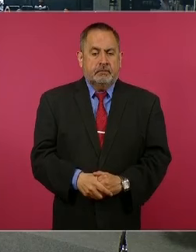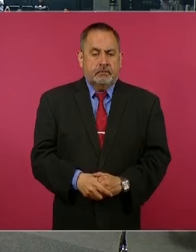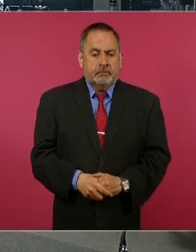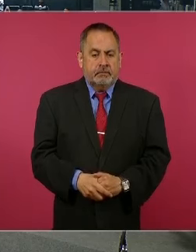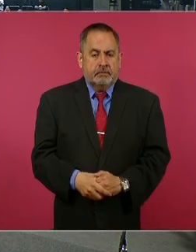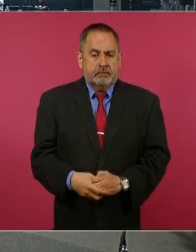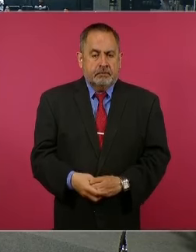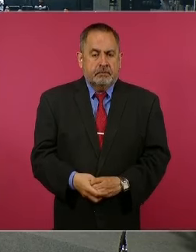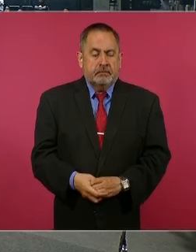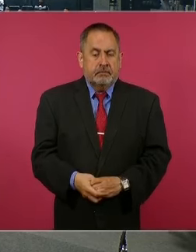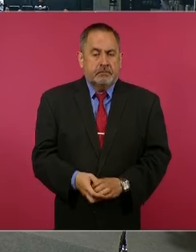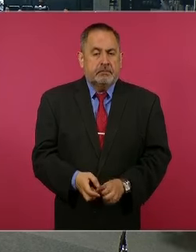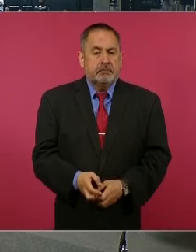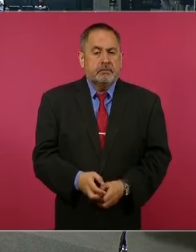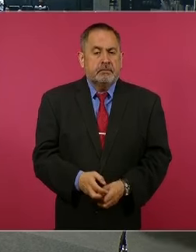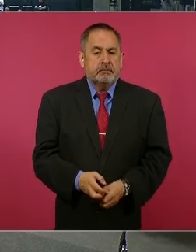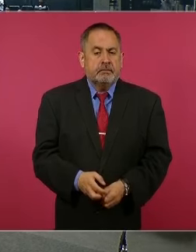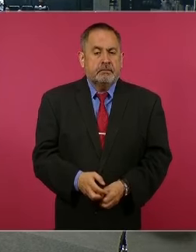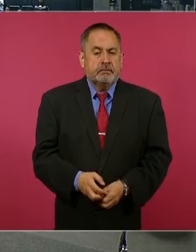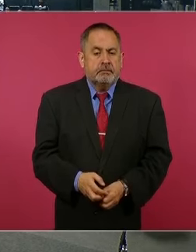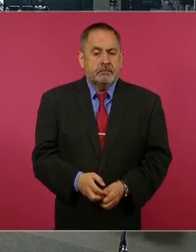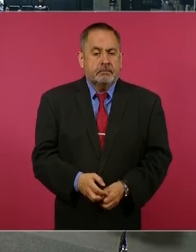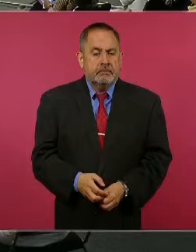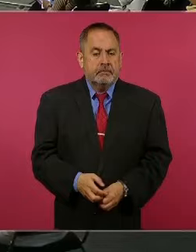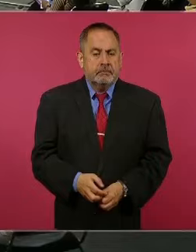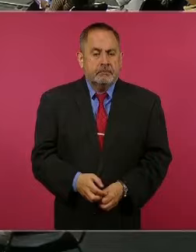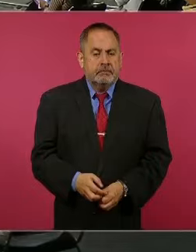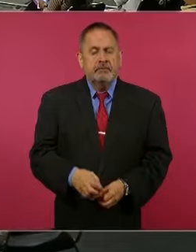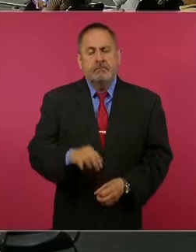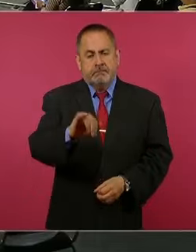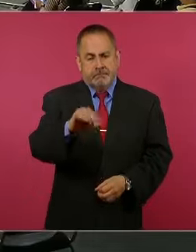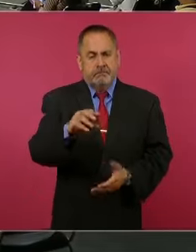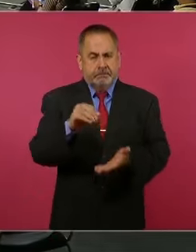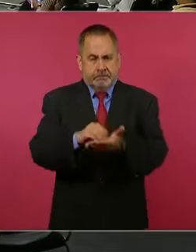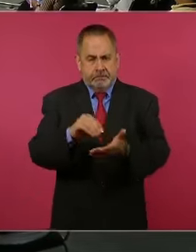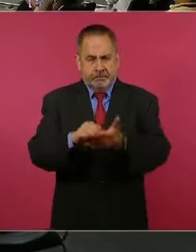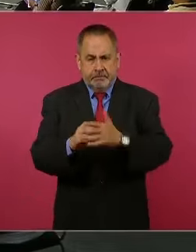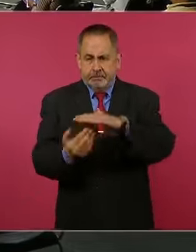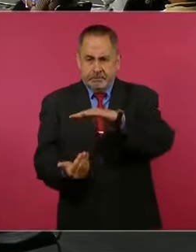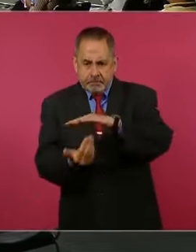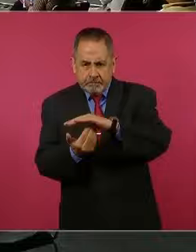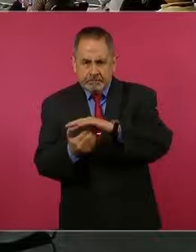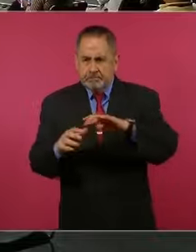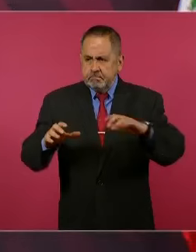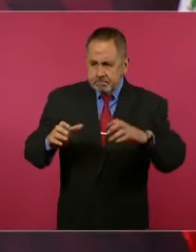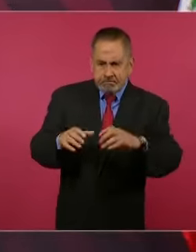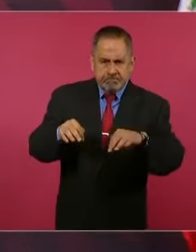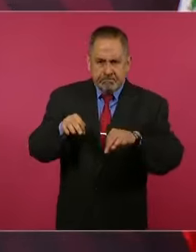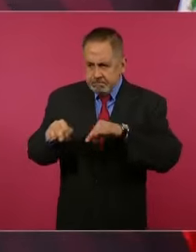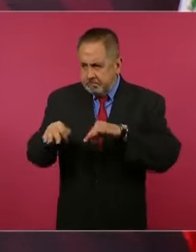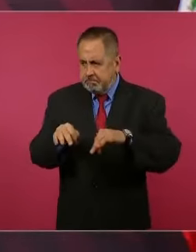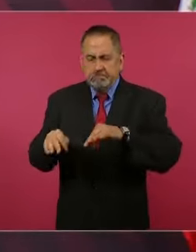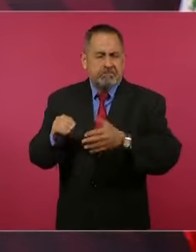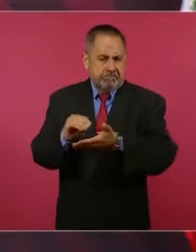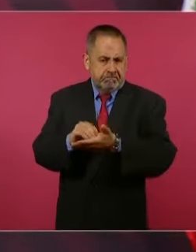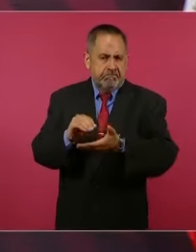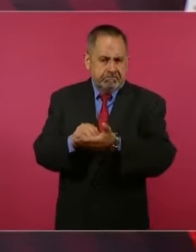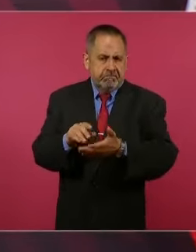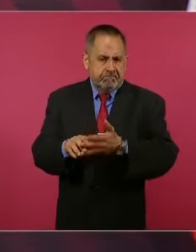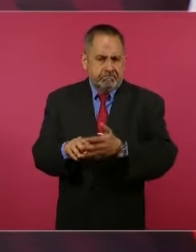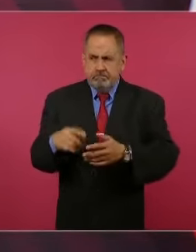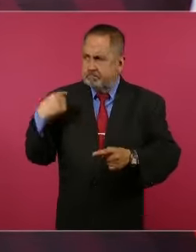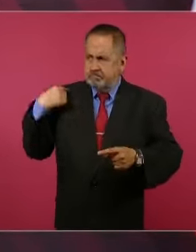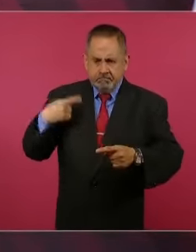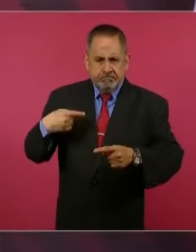hoy por ejemplo Se junta con la la Sí es que van a continuar mesas de trabajo que se están